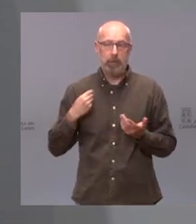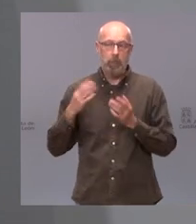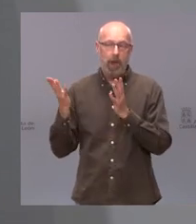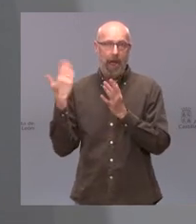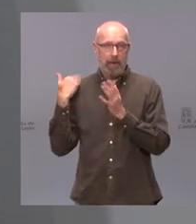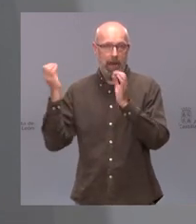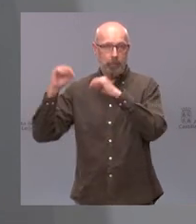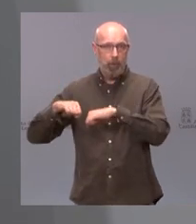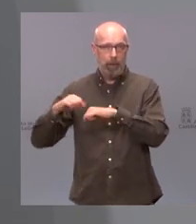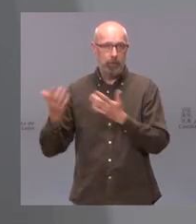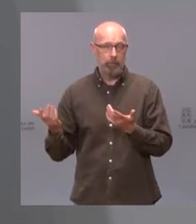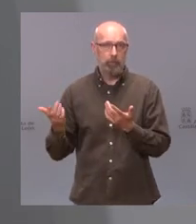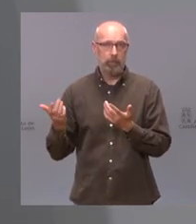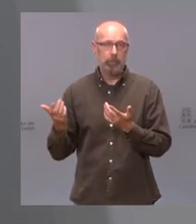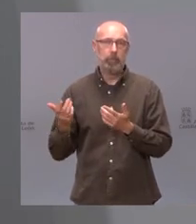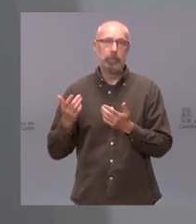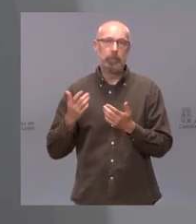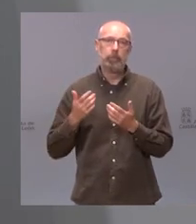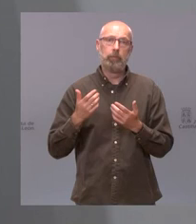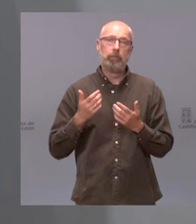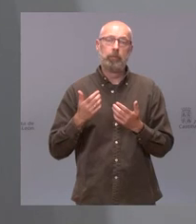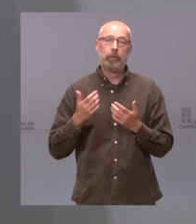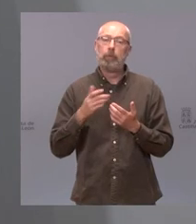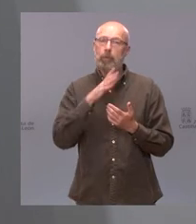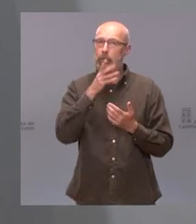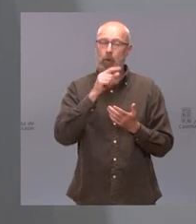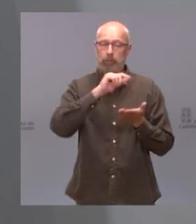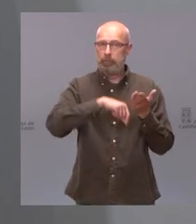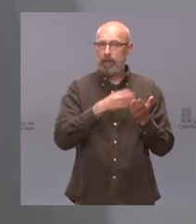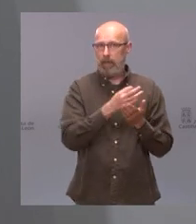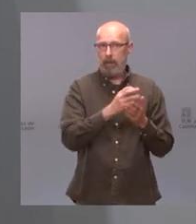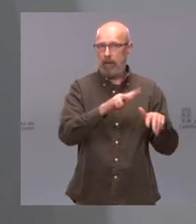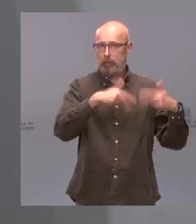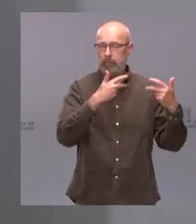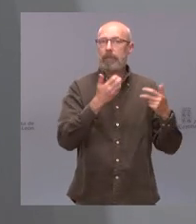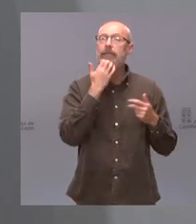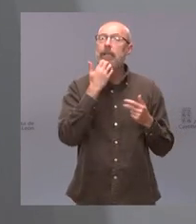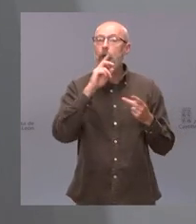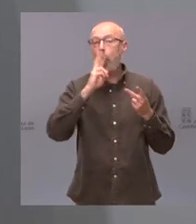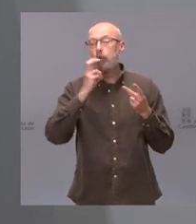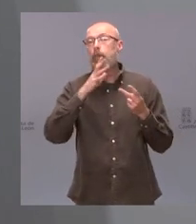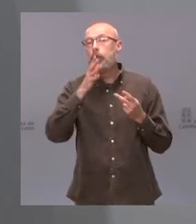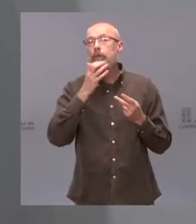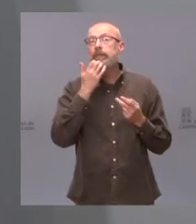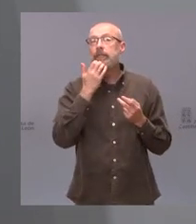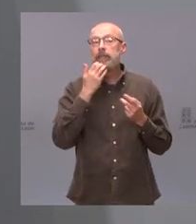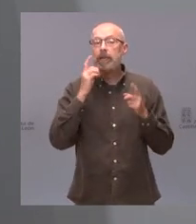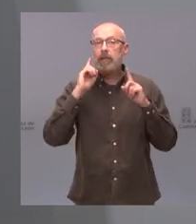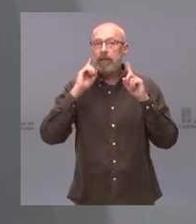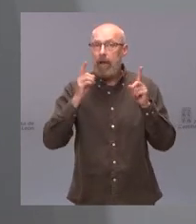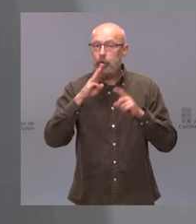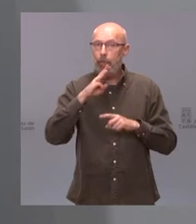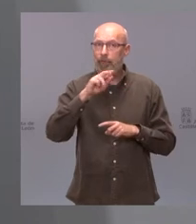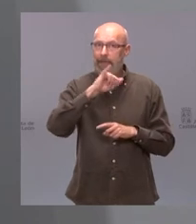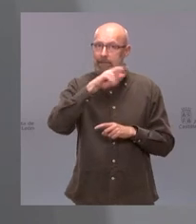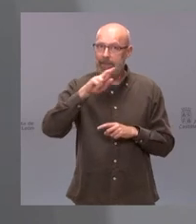en el interterritorial, y otro, porque nosotros, en el caso de Pfizer, entendemos que conviene que